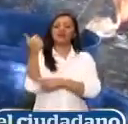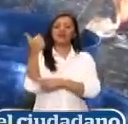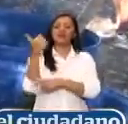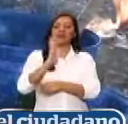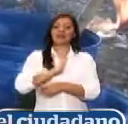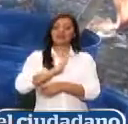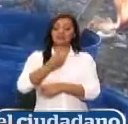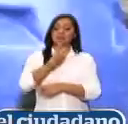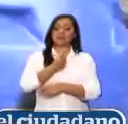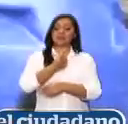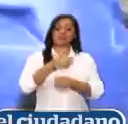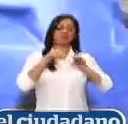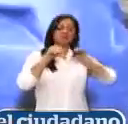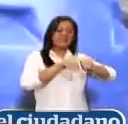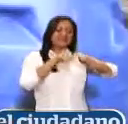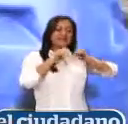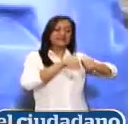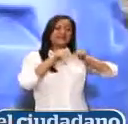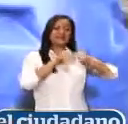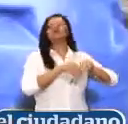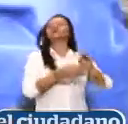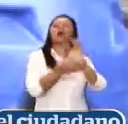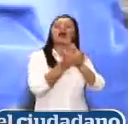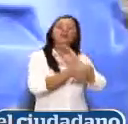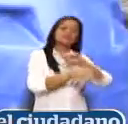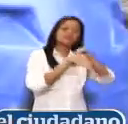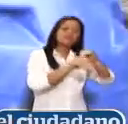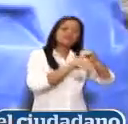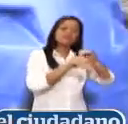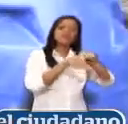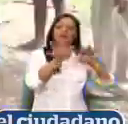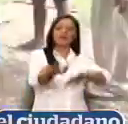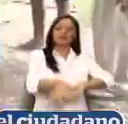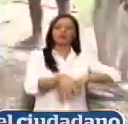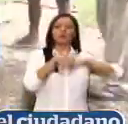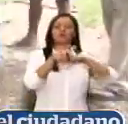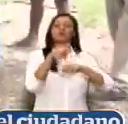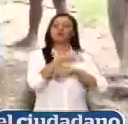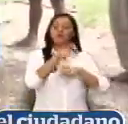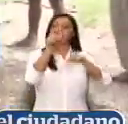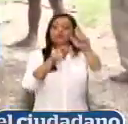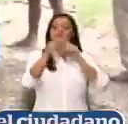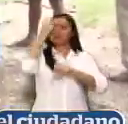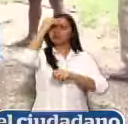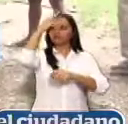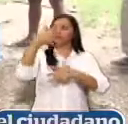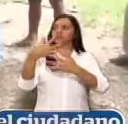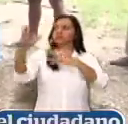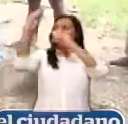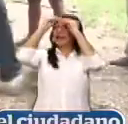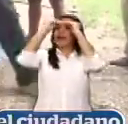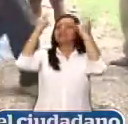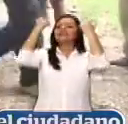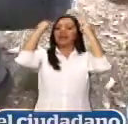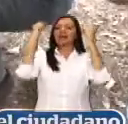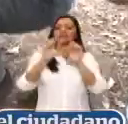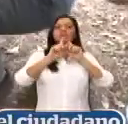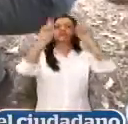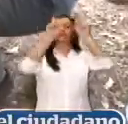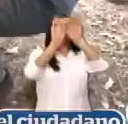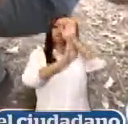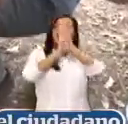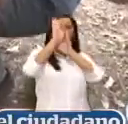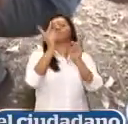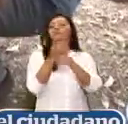que realizan asistencia técnica y capacitación a los agricultores quienes con los conocimientos adquiridos realizan emprendimientos productivos